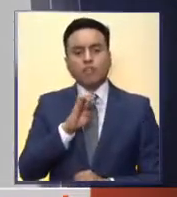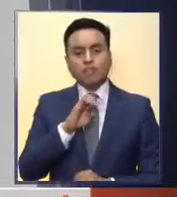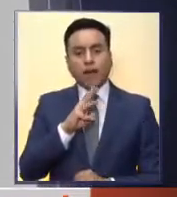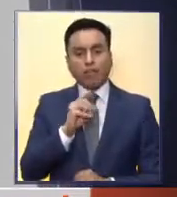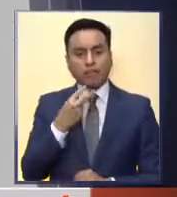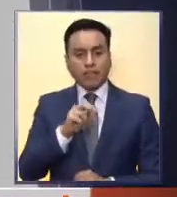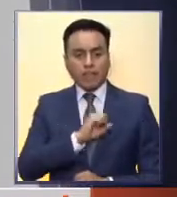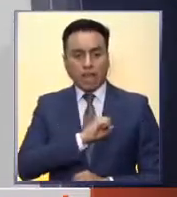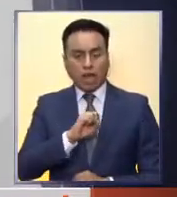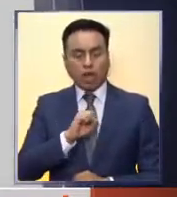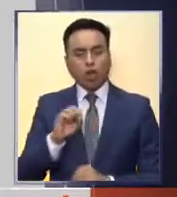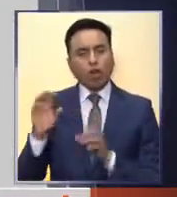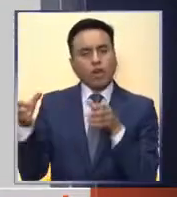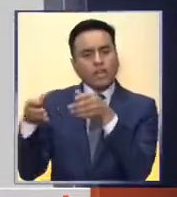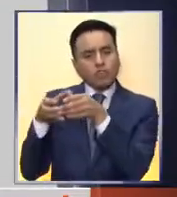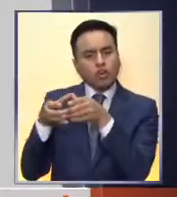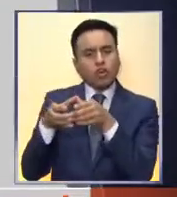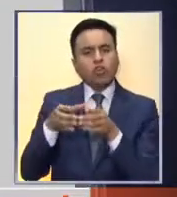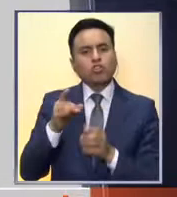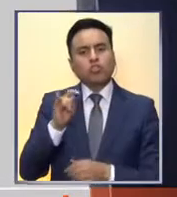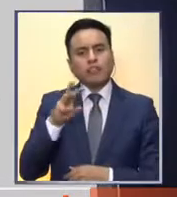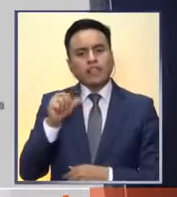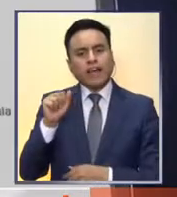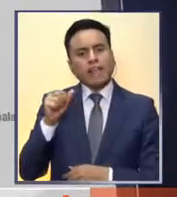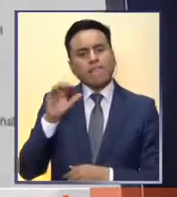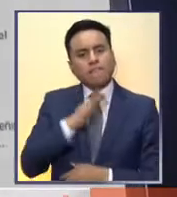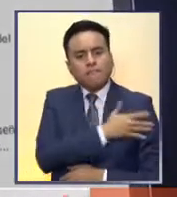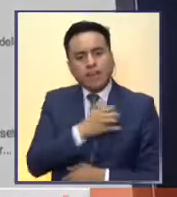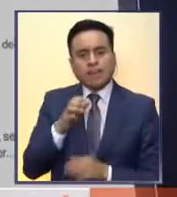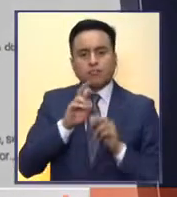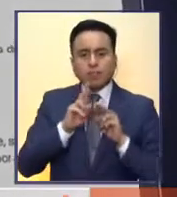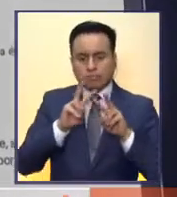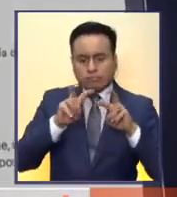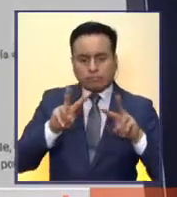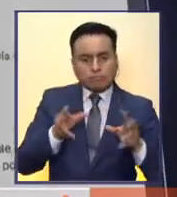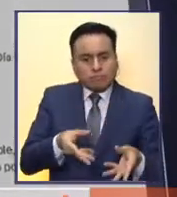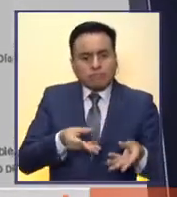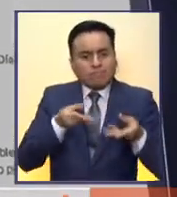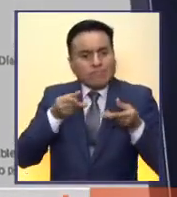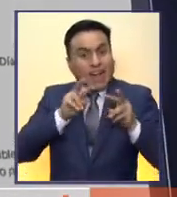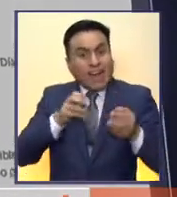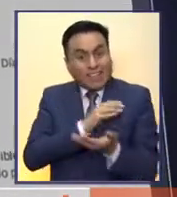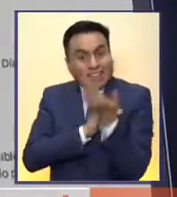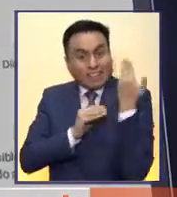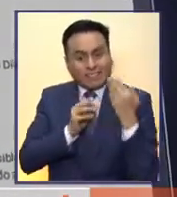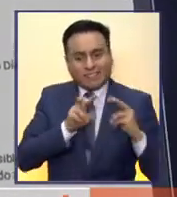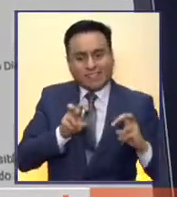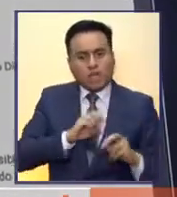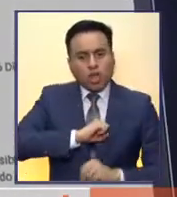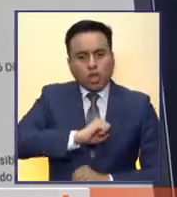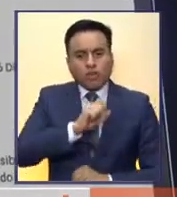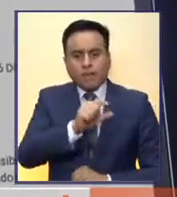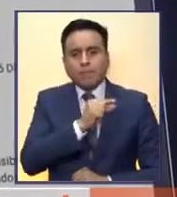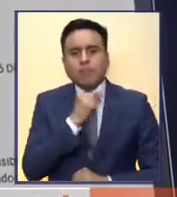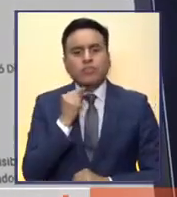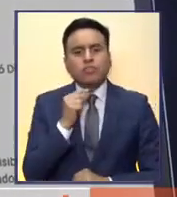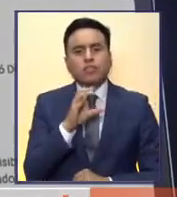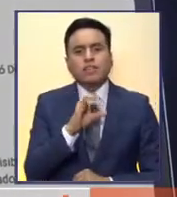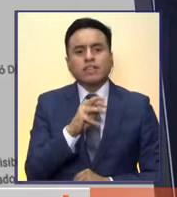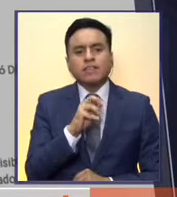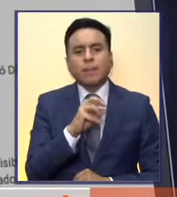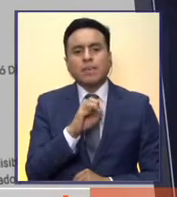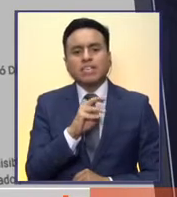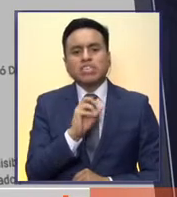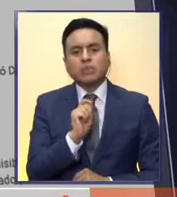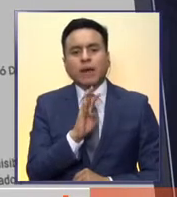resolvió enviar a la Congregación para la Doctrina de la Fe los resultados de la investigación previa realizada contra el presbítero Cristian Precht